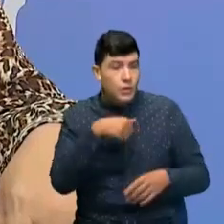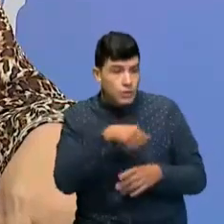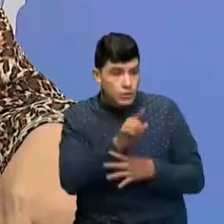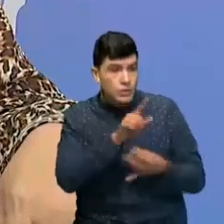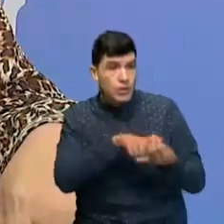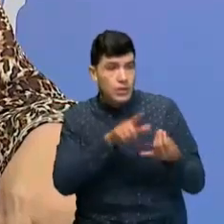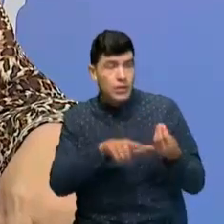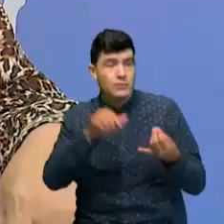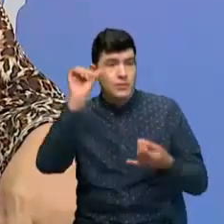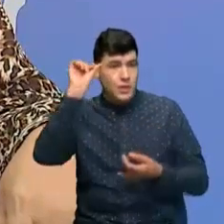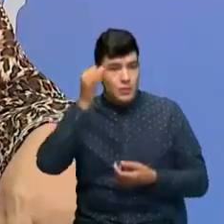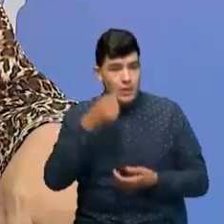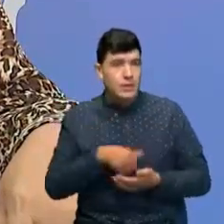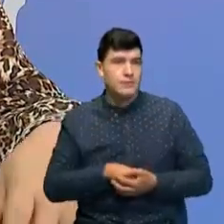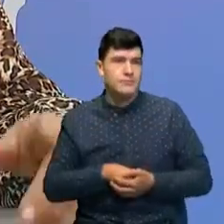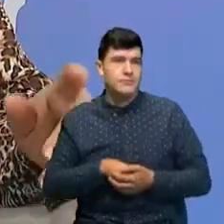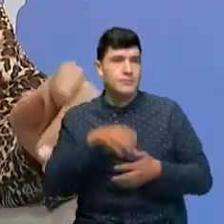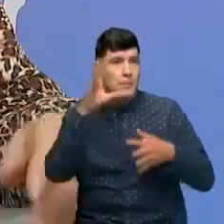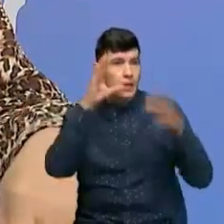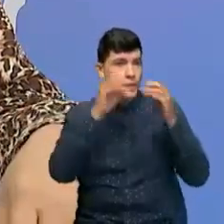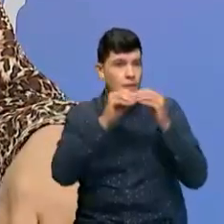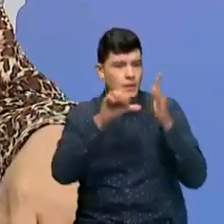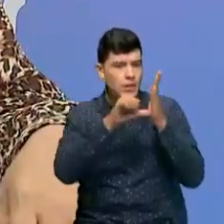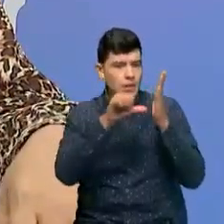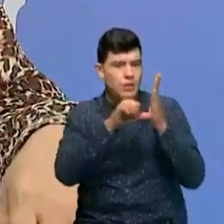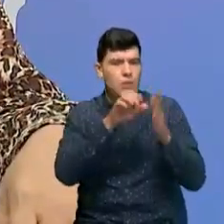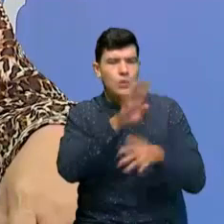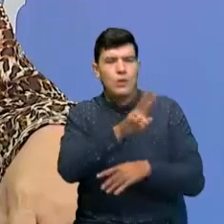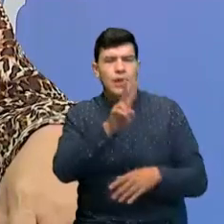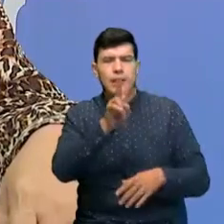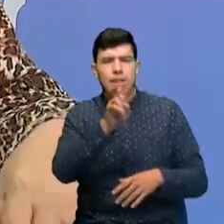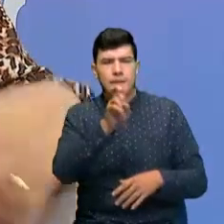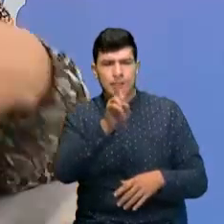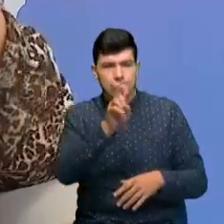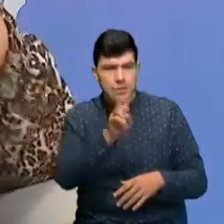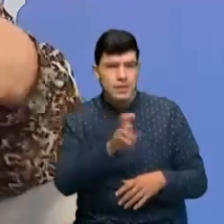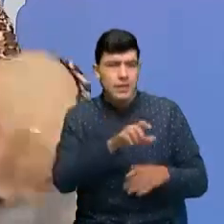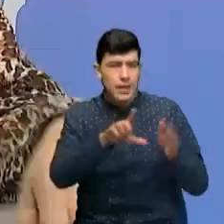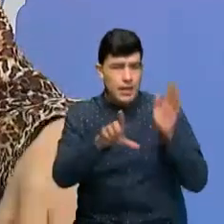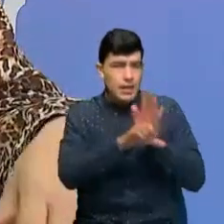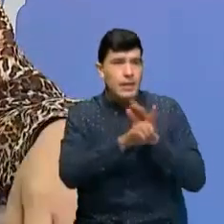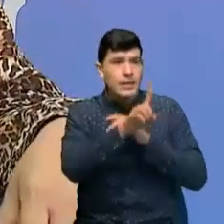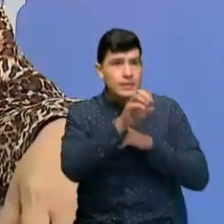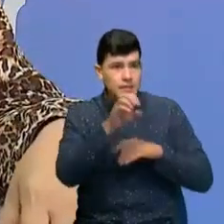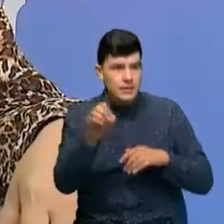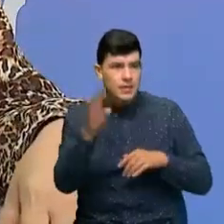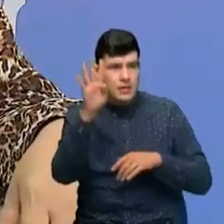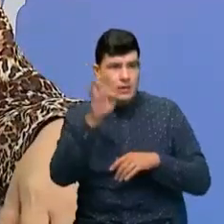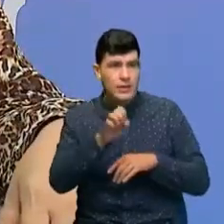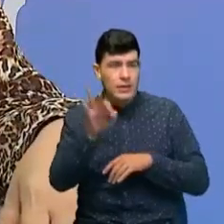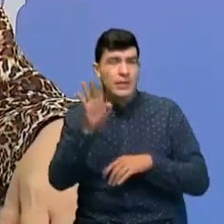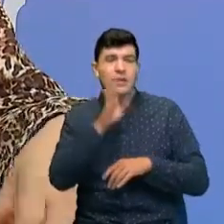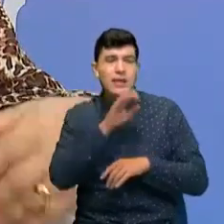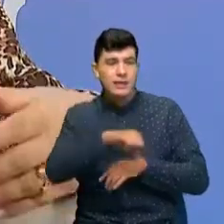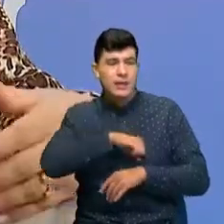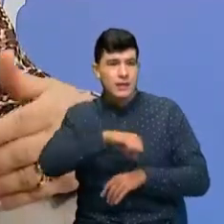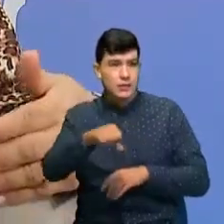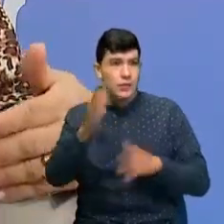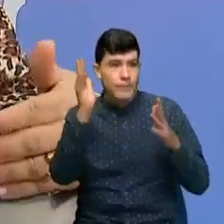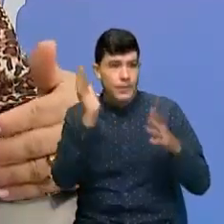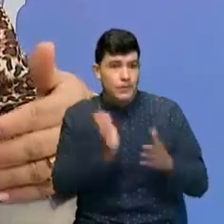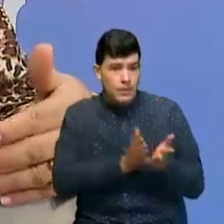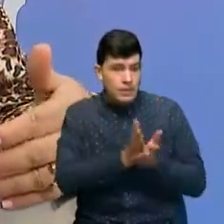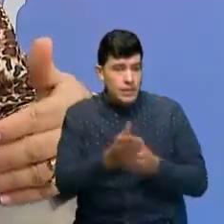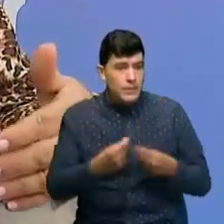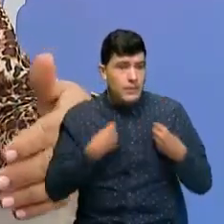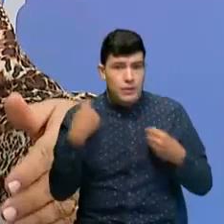caso recordemos que de acuerdo al artículo 46 de la ley 7 del 93, quienes tienen derecho a la pensión de sobreviviente, no